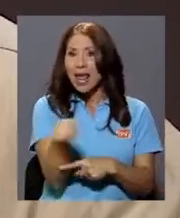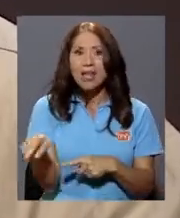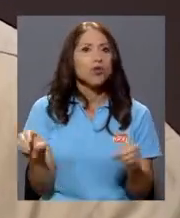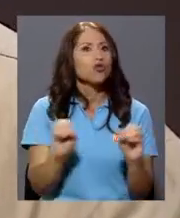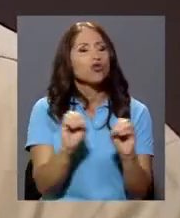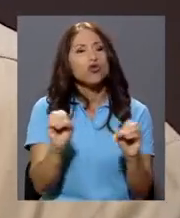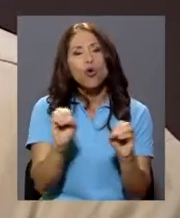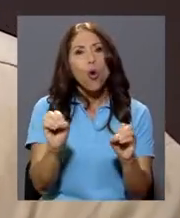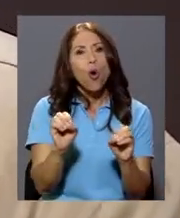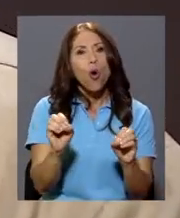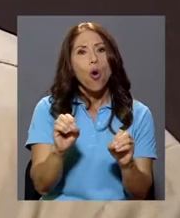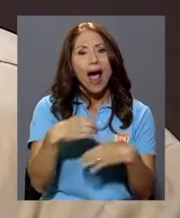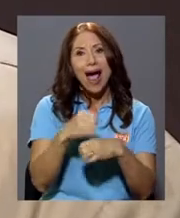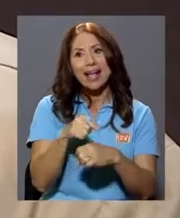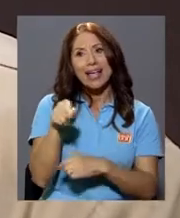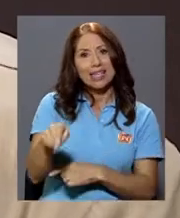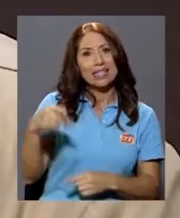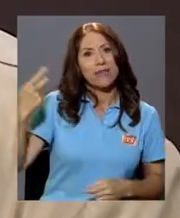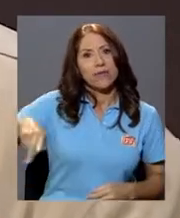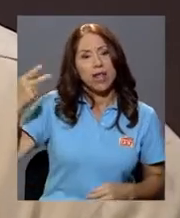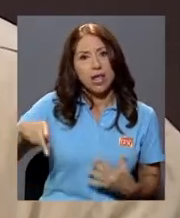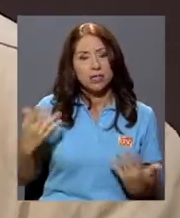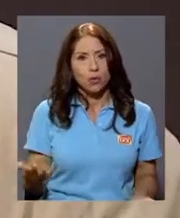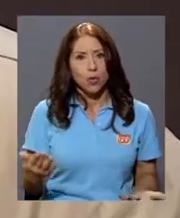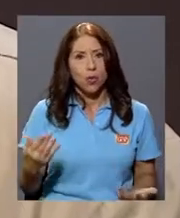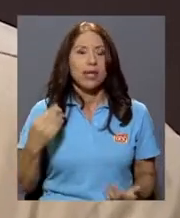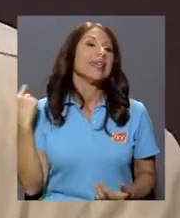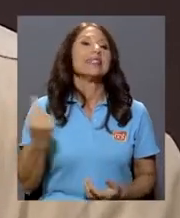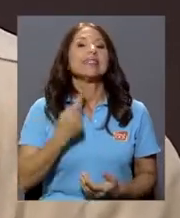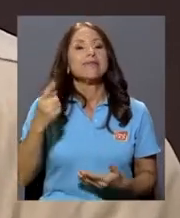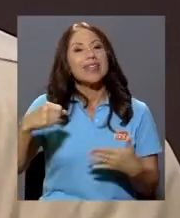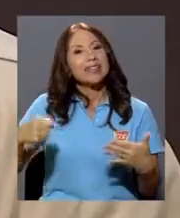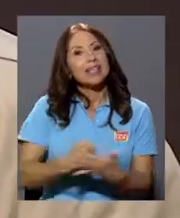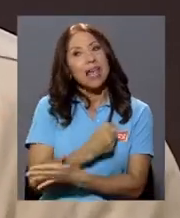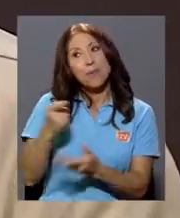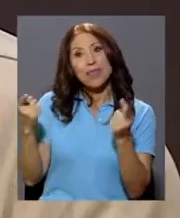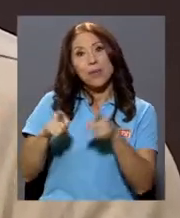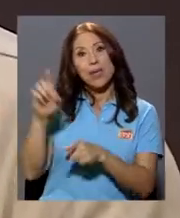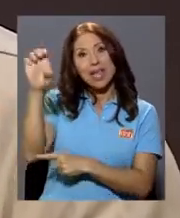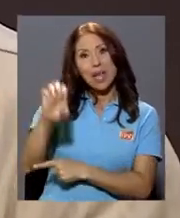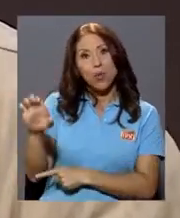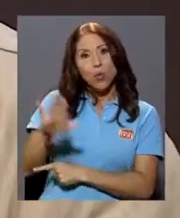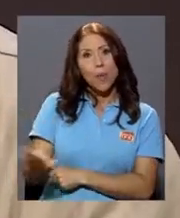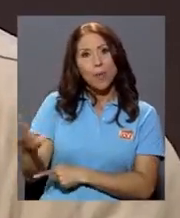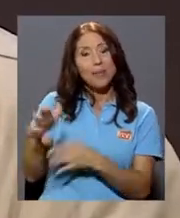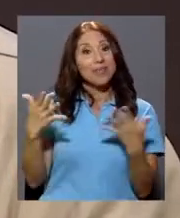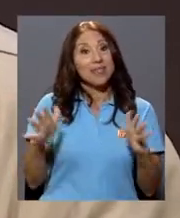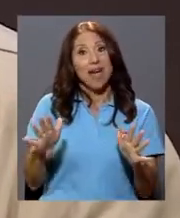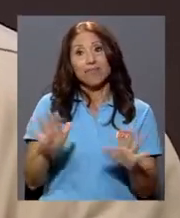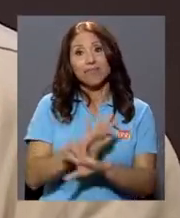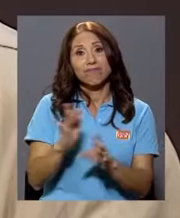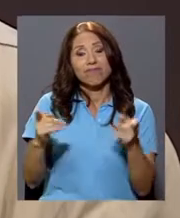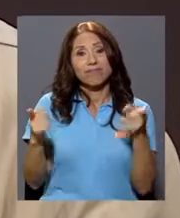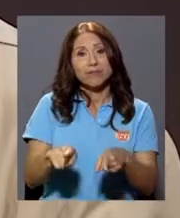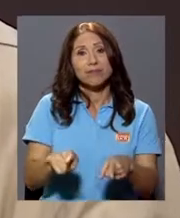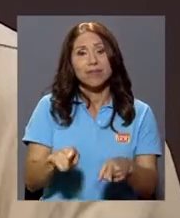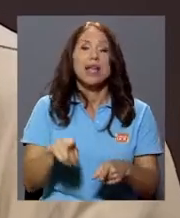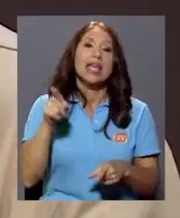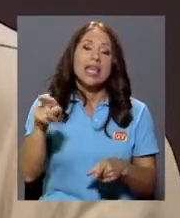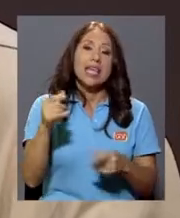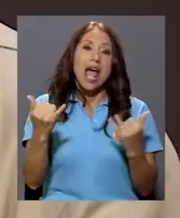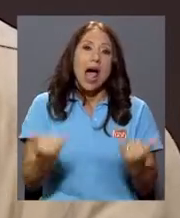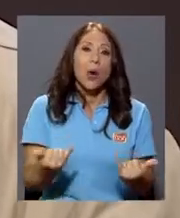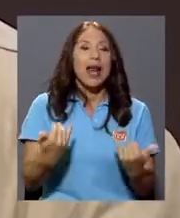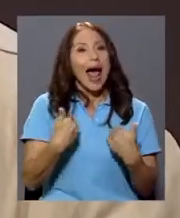de instrumento. Eso es un riesgo que siempre hay, ¿no? Desgraciadamente en Europa ya este tema se ha escapado y está en manos